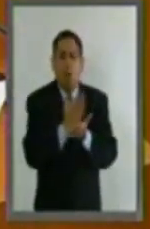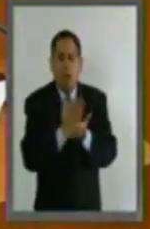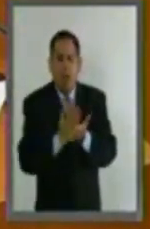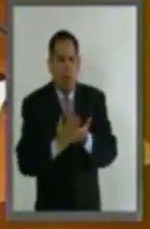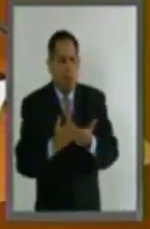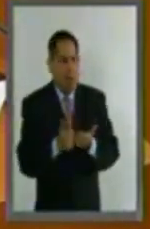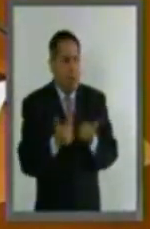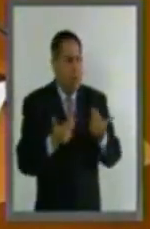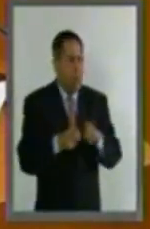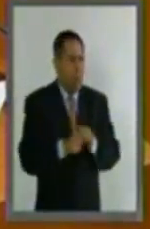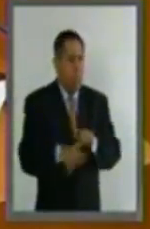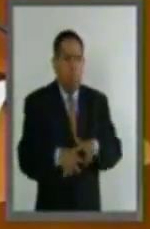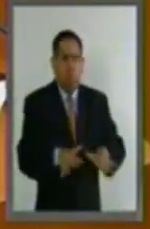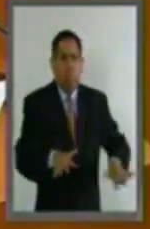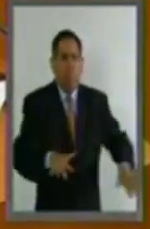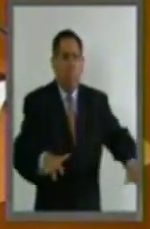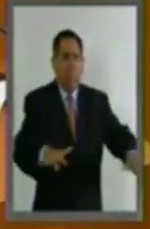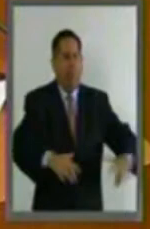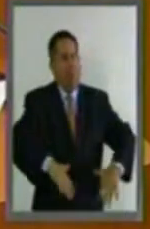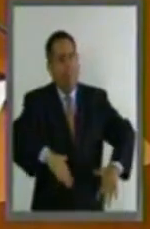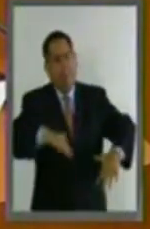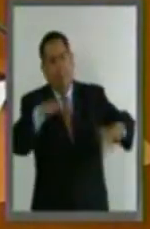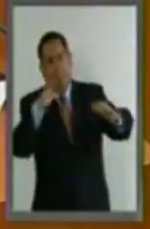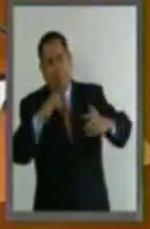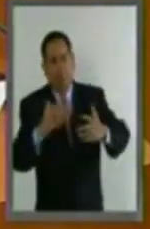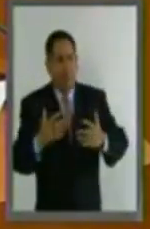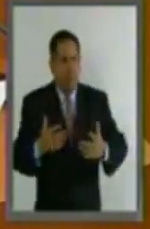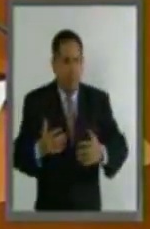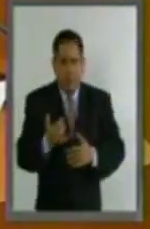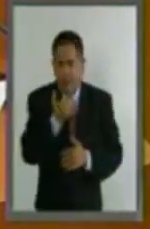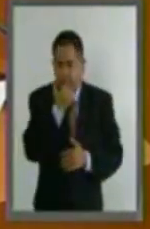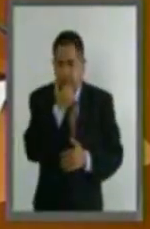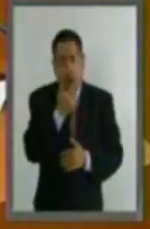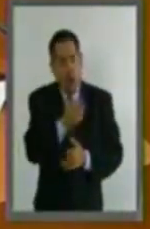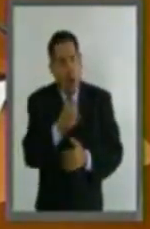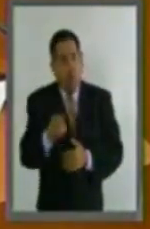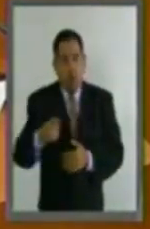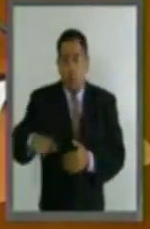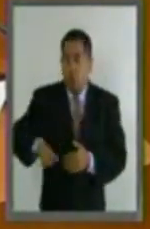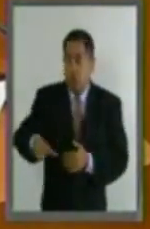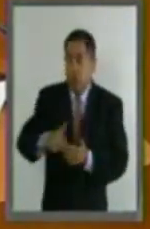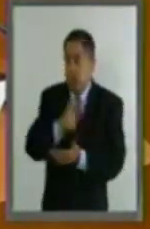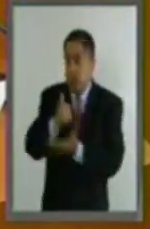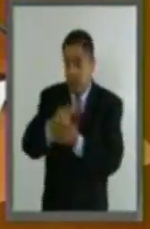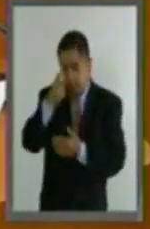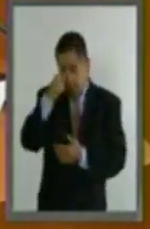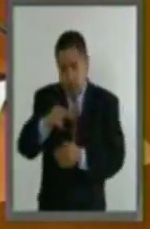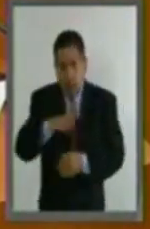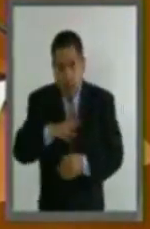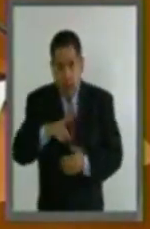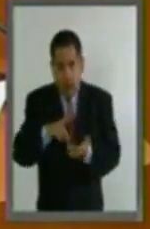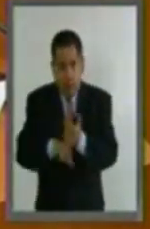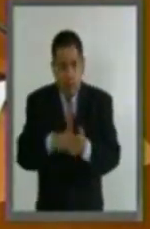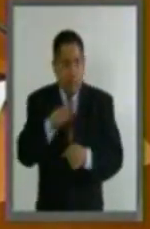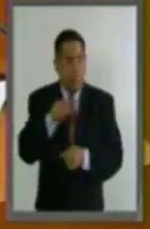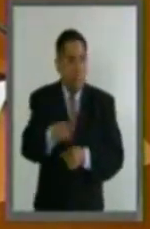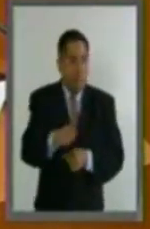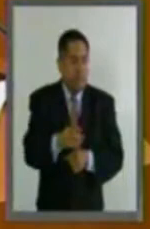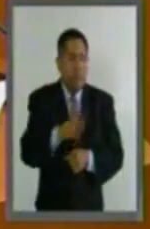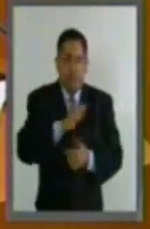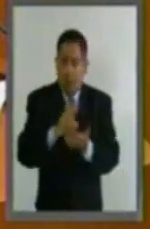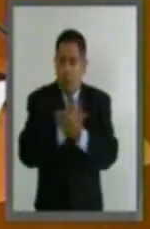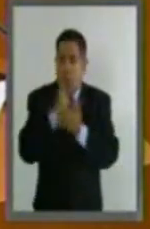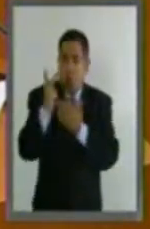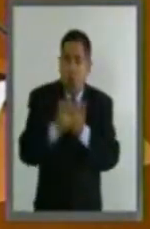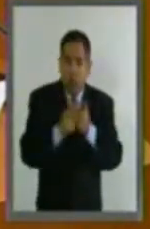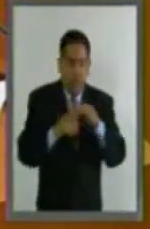cuarteaduras. Para atender las emergencias hidráulicas, el gobierno de la Ciudad de México cuenta un programa